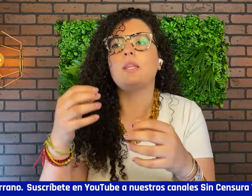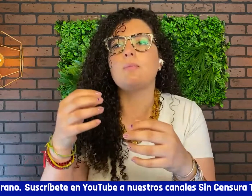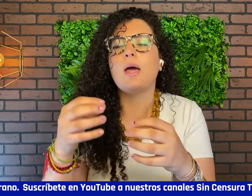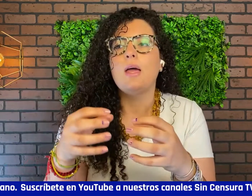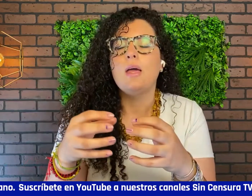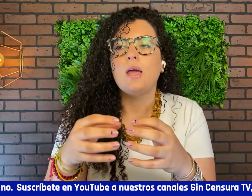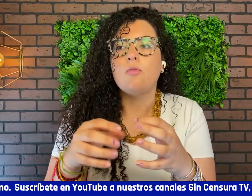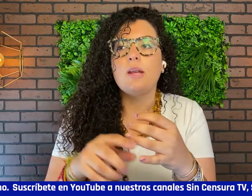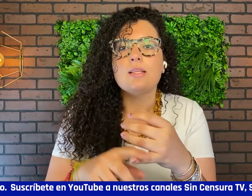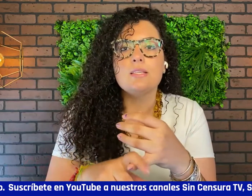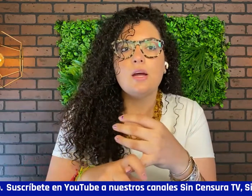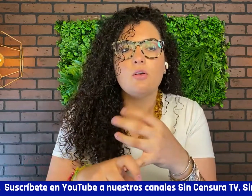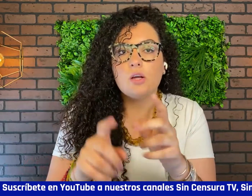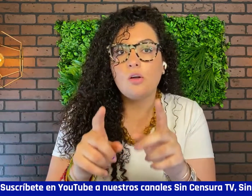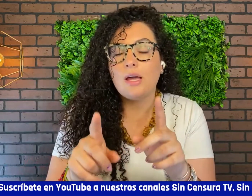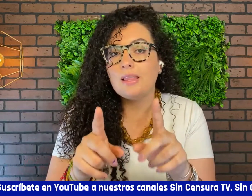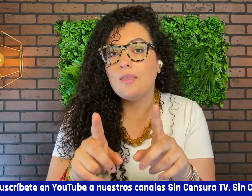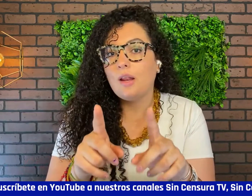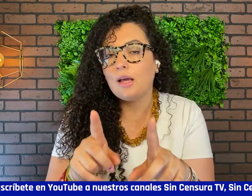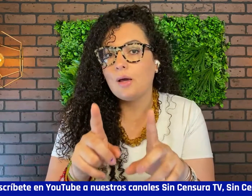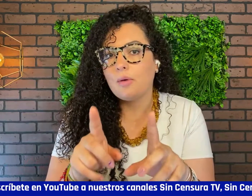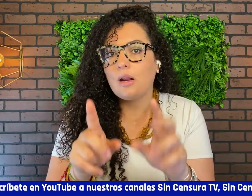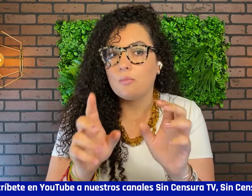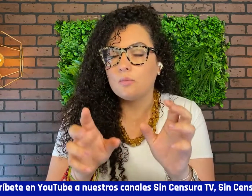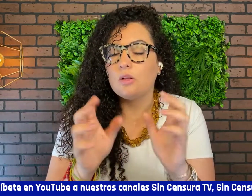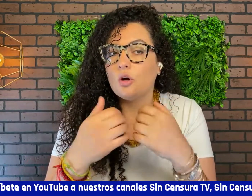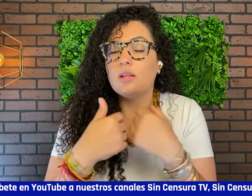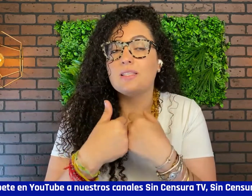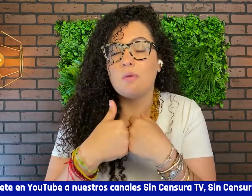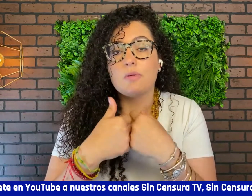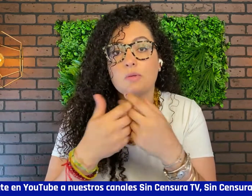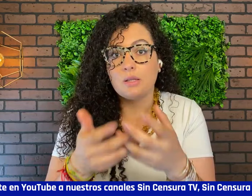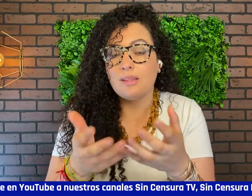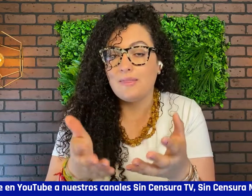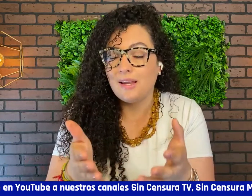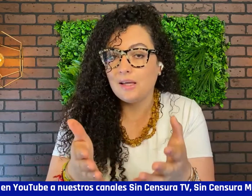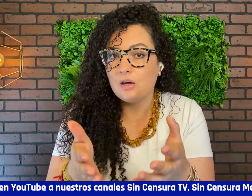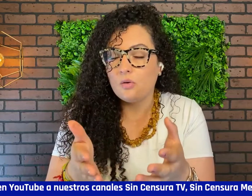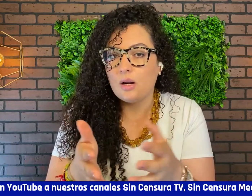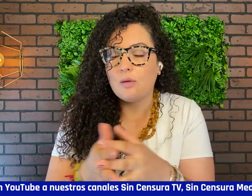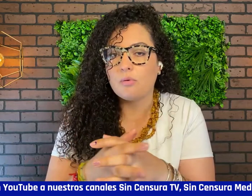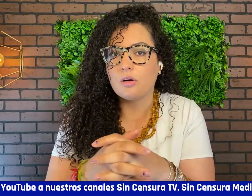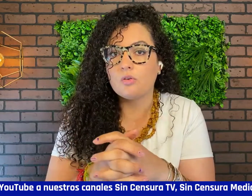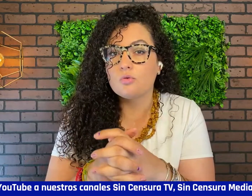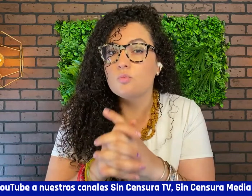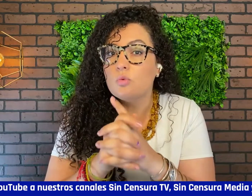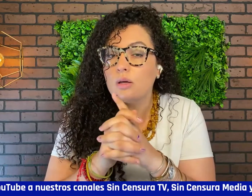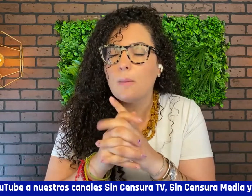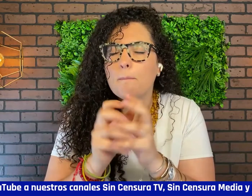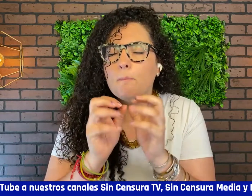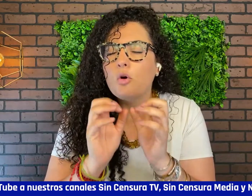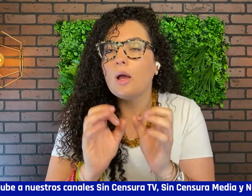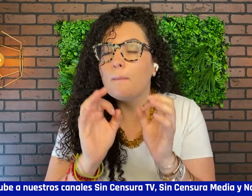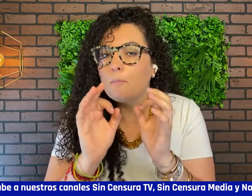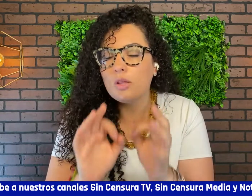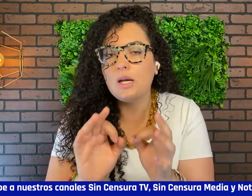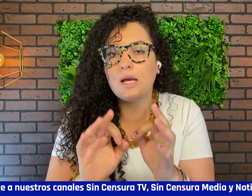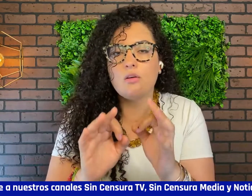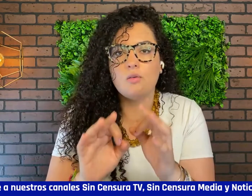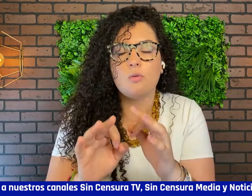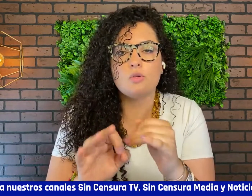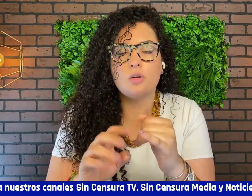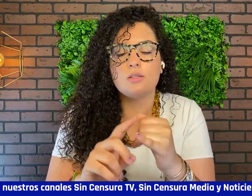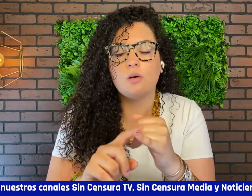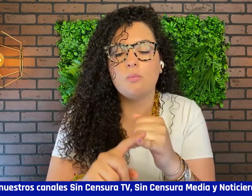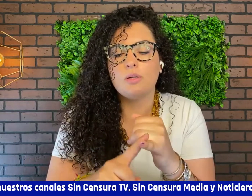tema de la pandemia, el Financiero, y creo que ahí tendrían que haber, yo desde mi perspectiva tendrían que incluirla, porque creo que es muy, muy, muy